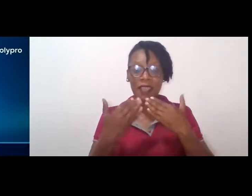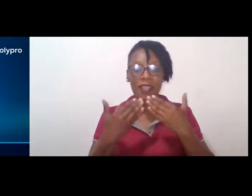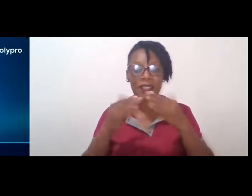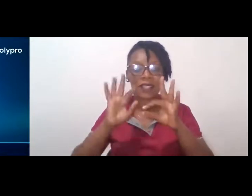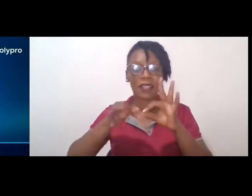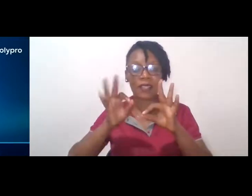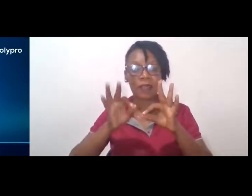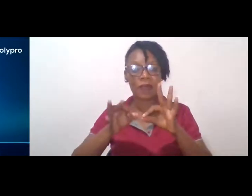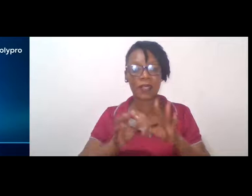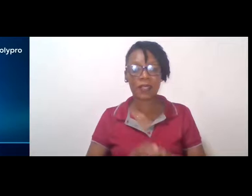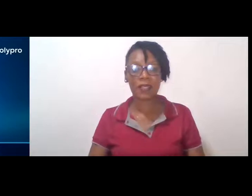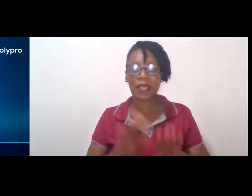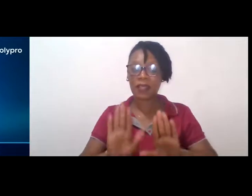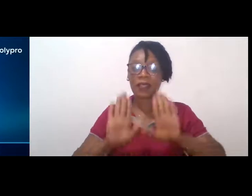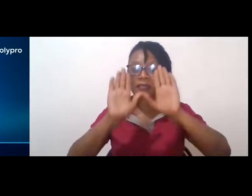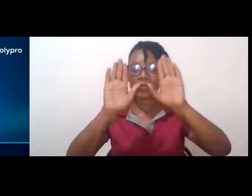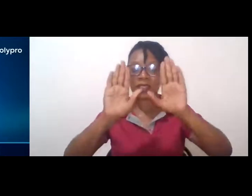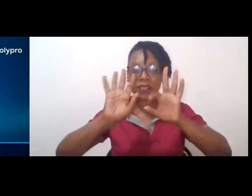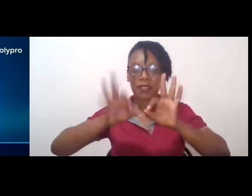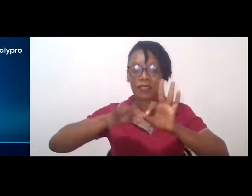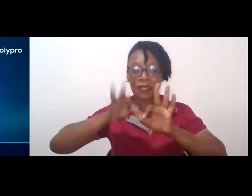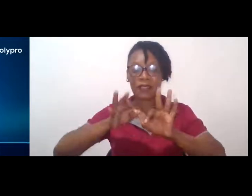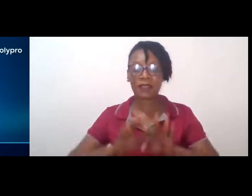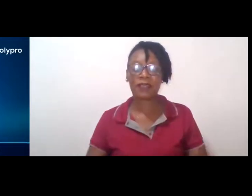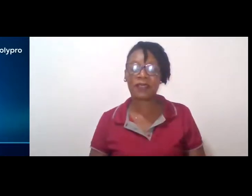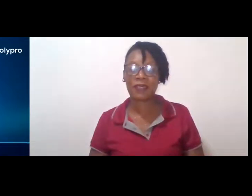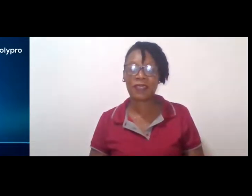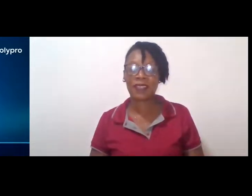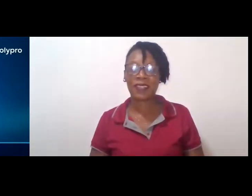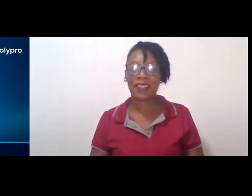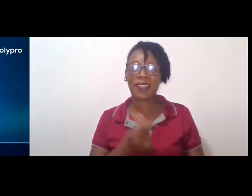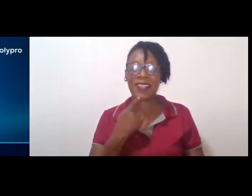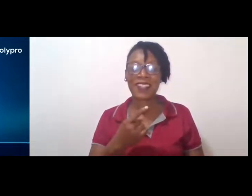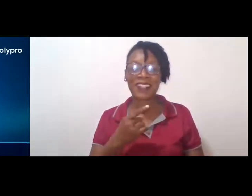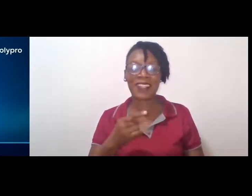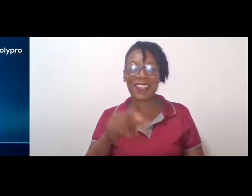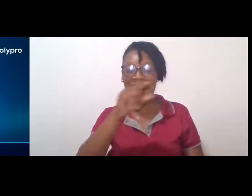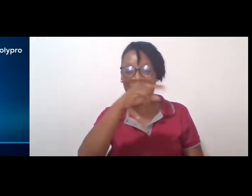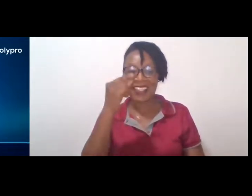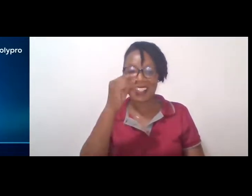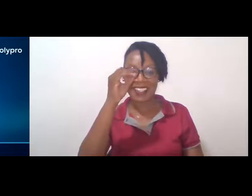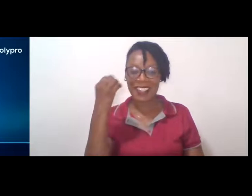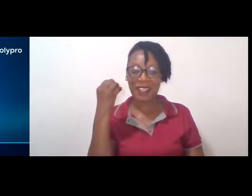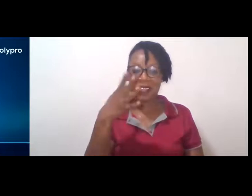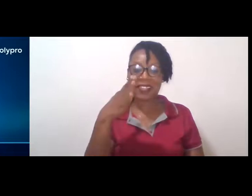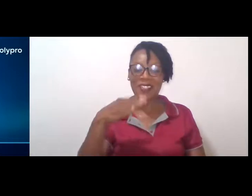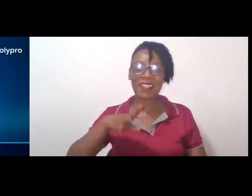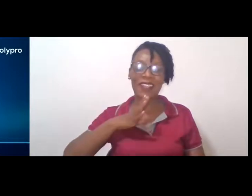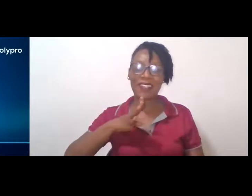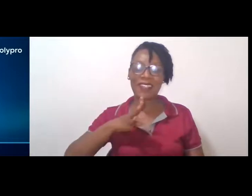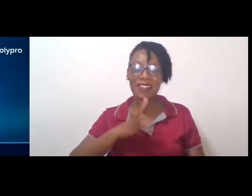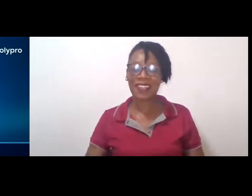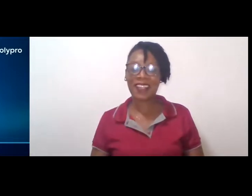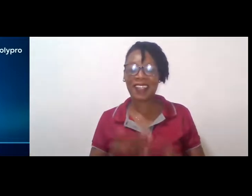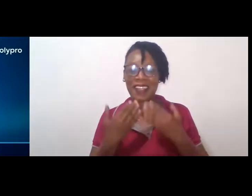intérprete, excelente su interpretación. Dice Graciela, eres una bendición en esta charla. Qué bonito